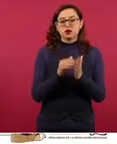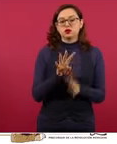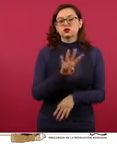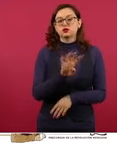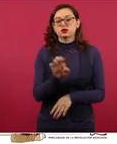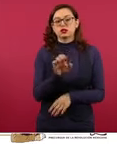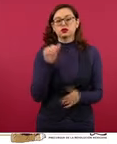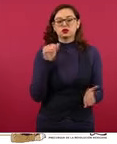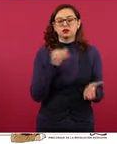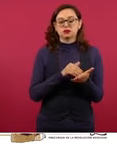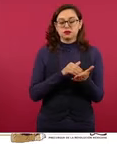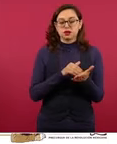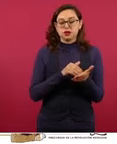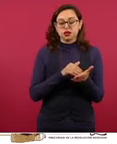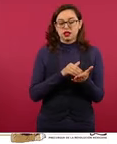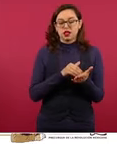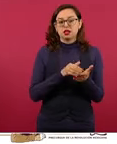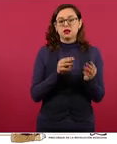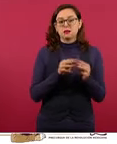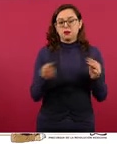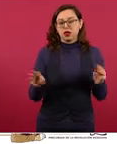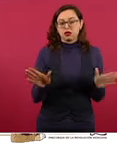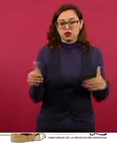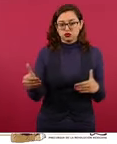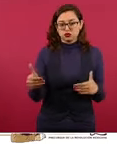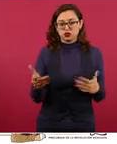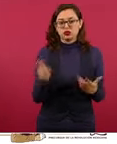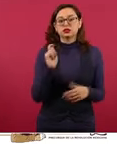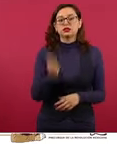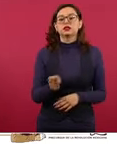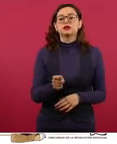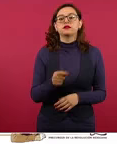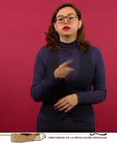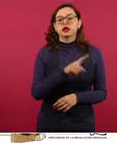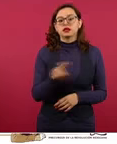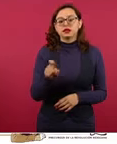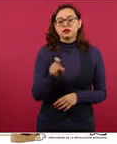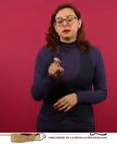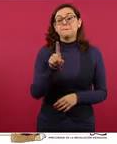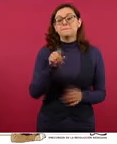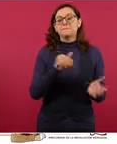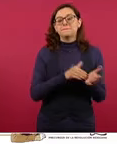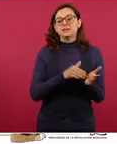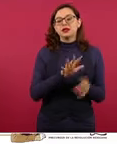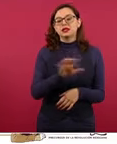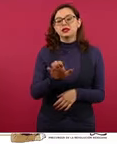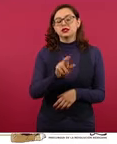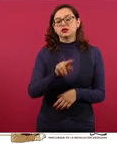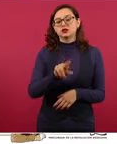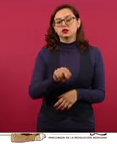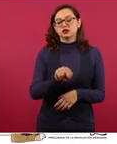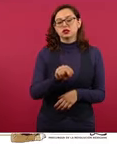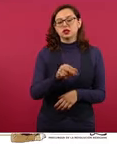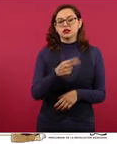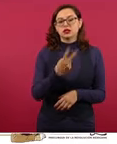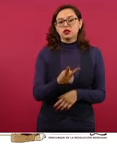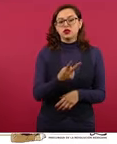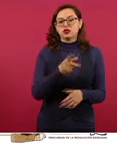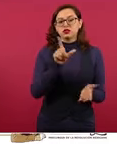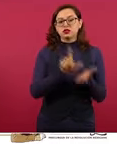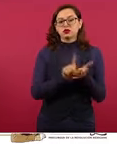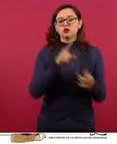cúbicos equivalente a mil 582 litros por segundo el porcentaje de